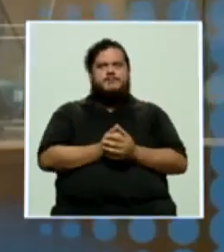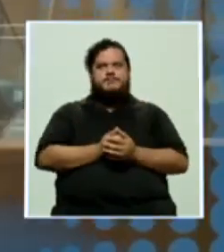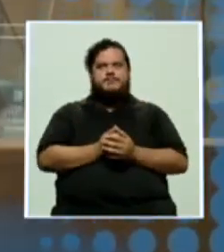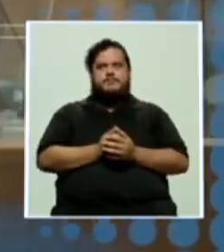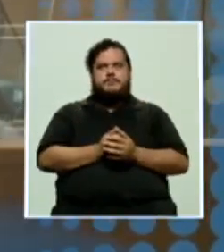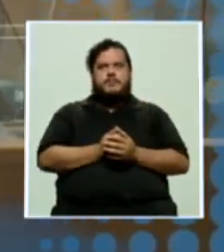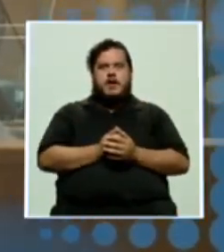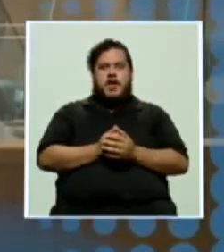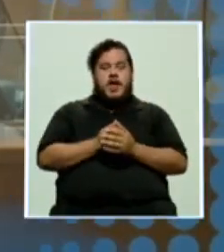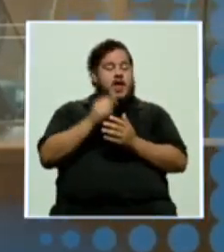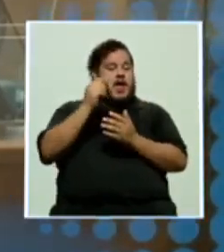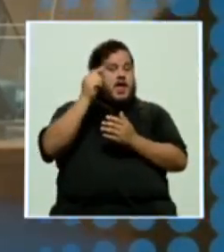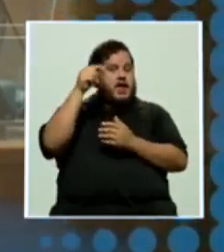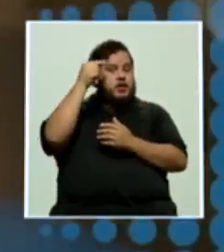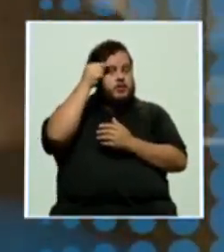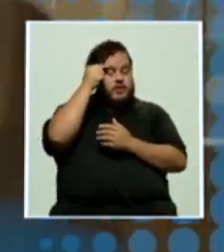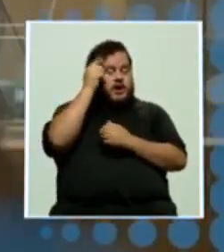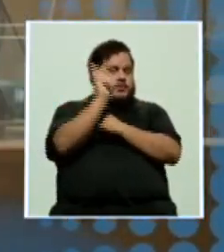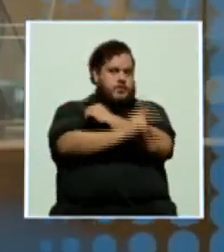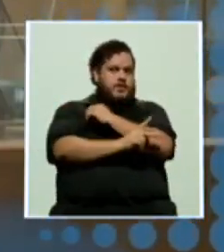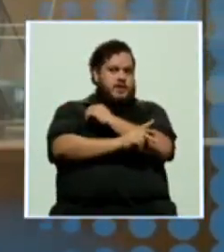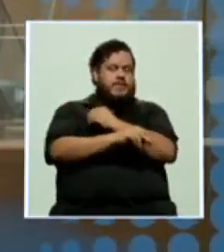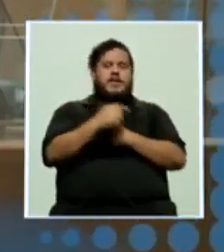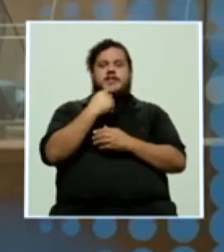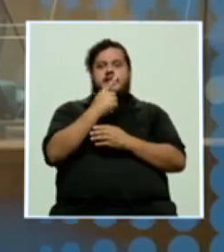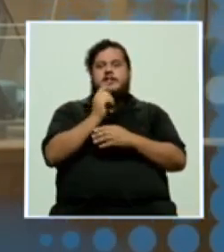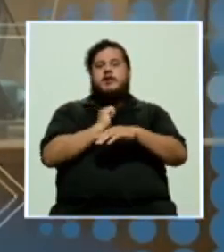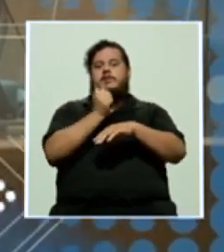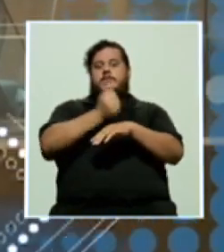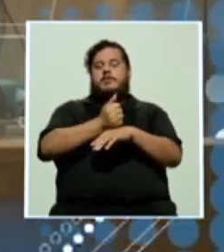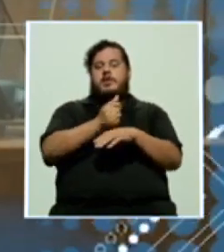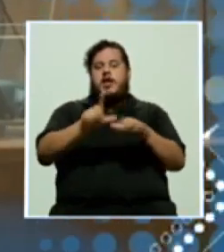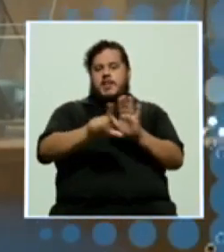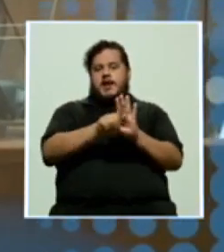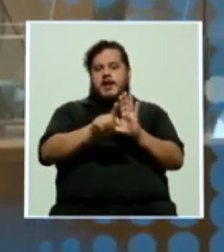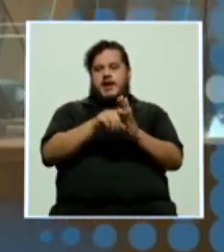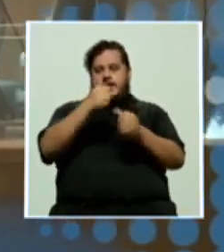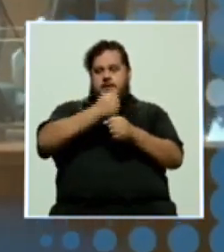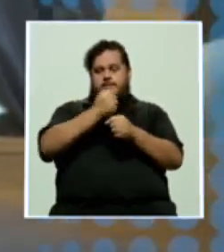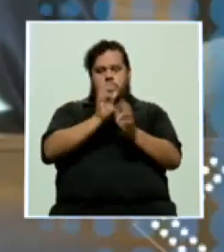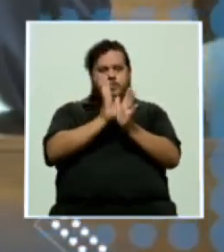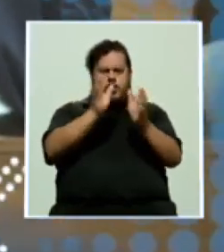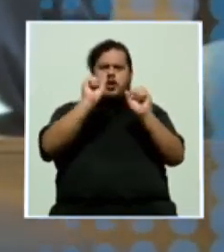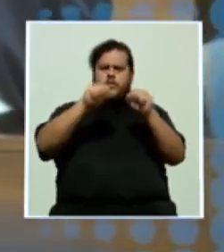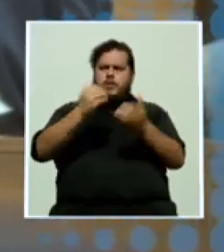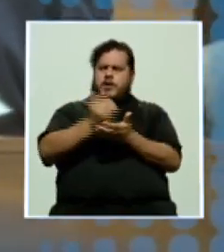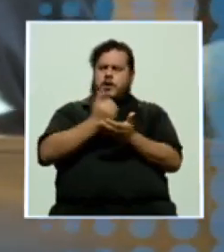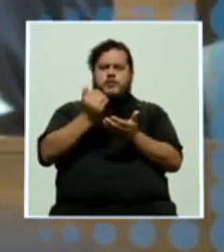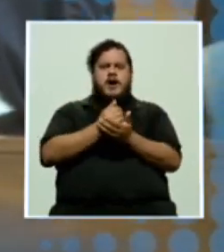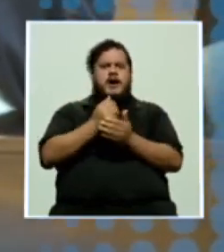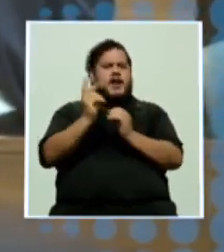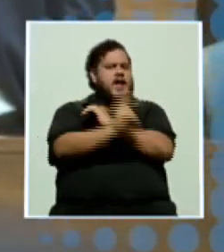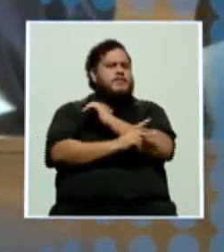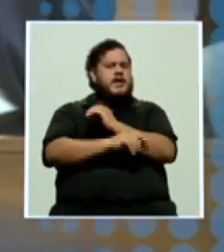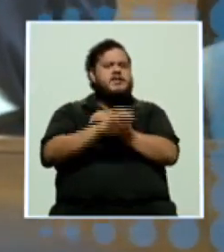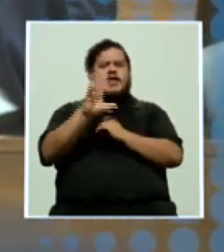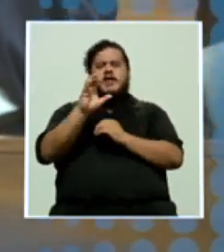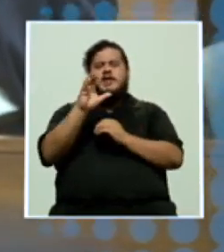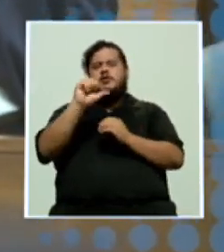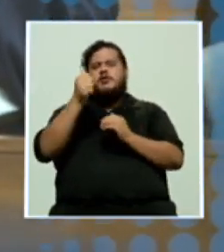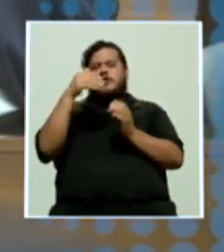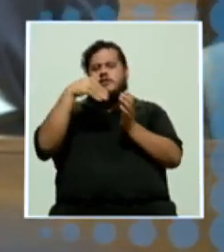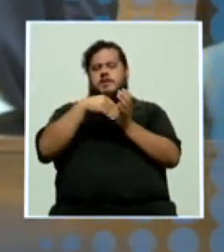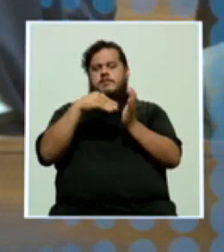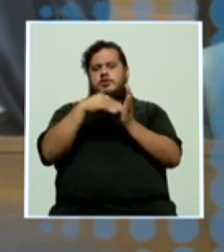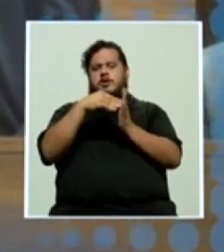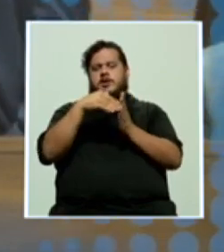El gobierno de la República asegura que con la implementación de la Ley de Empleo Público podrían ahorrarle al país unos 510 mil millones de colones